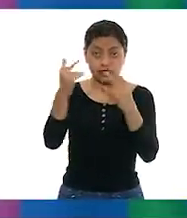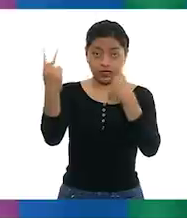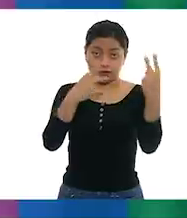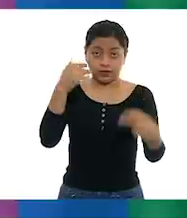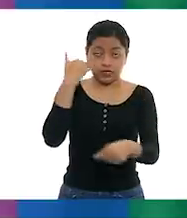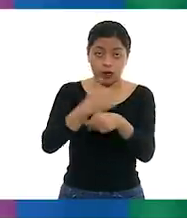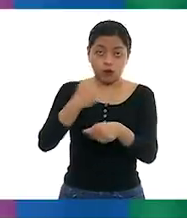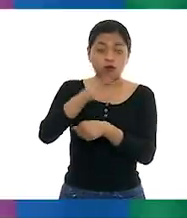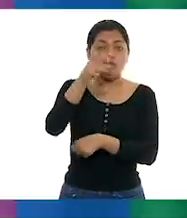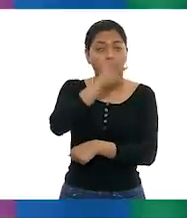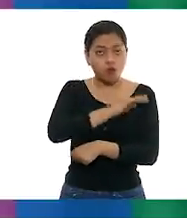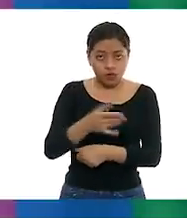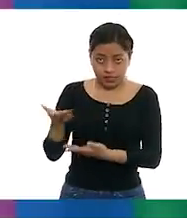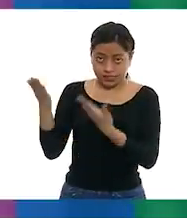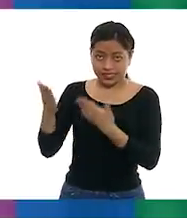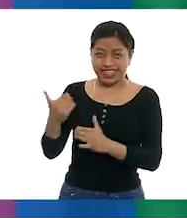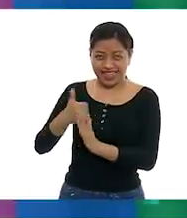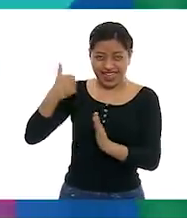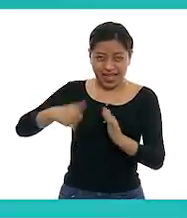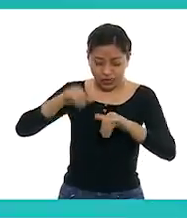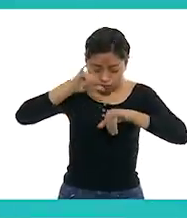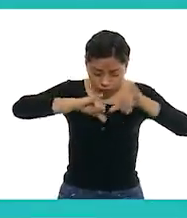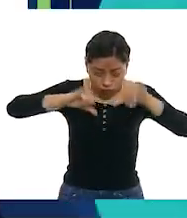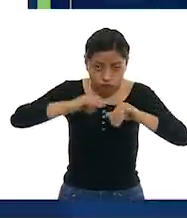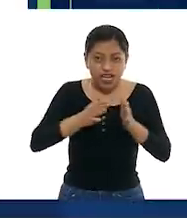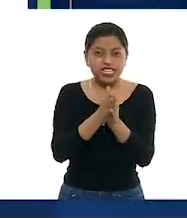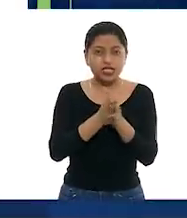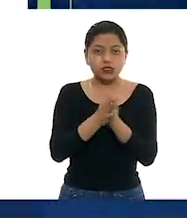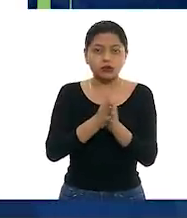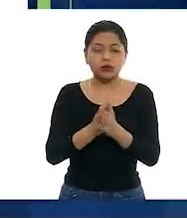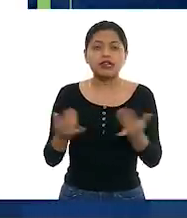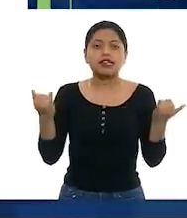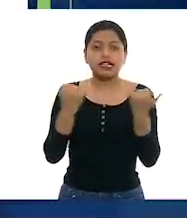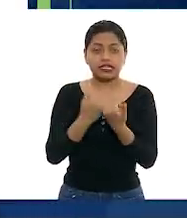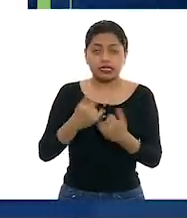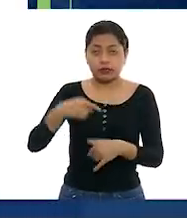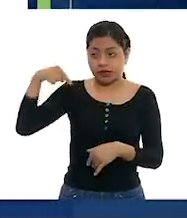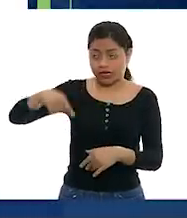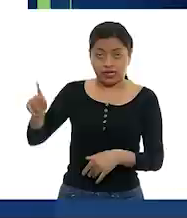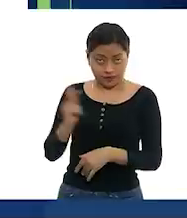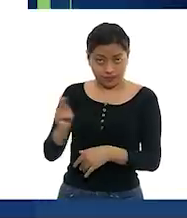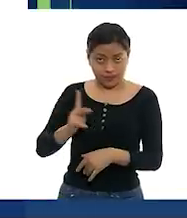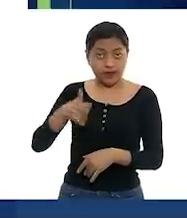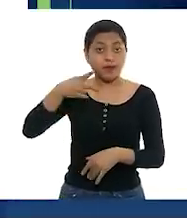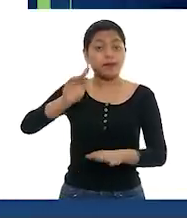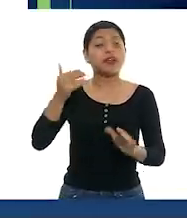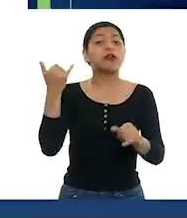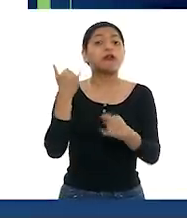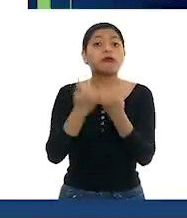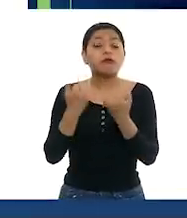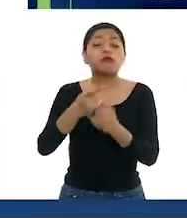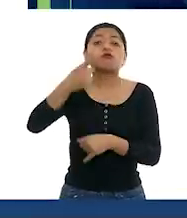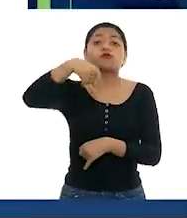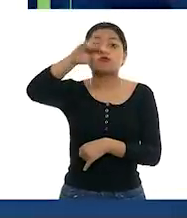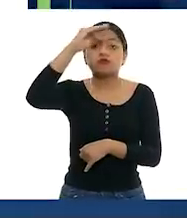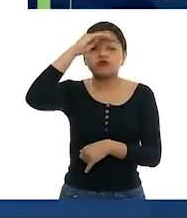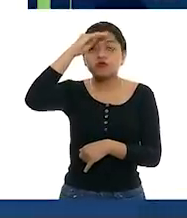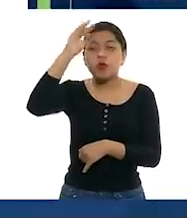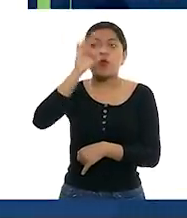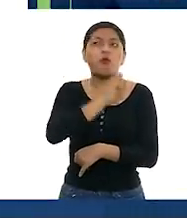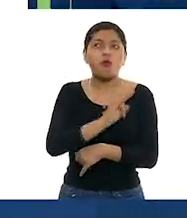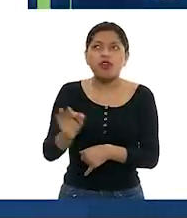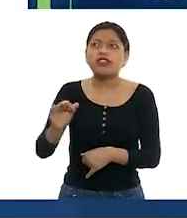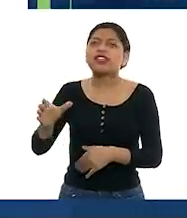los invito a que hagan el experimento y vean si sus resultados coinciden con los que obtuvimos aquí. Pero además piensen en cómo